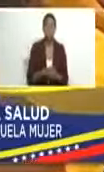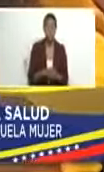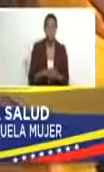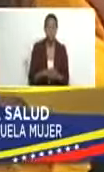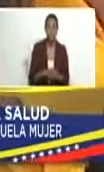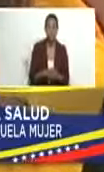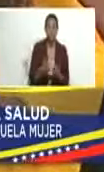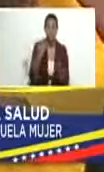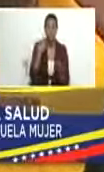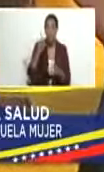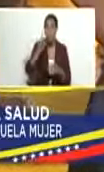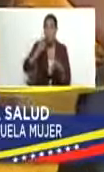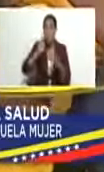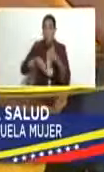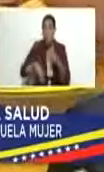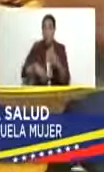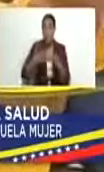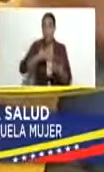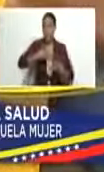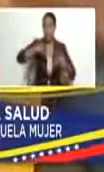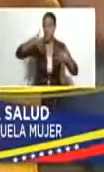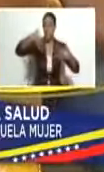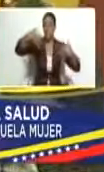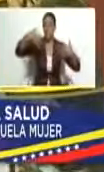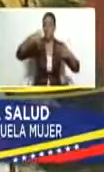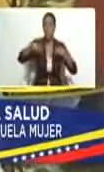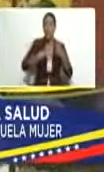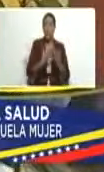Joaquina Sánchez y su espíritu inmortal!